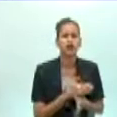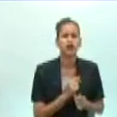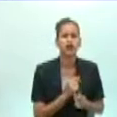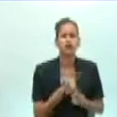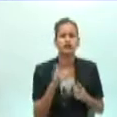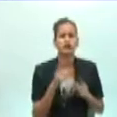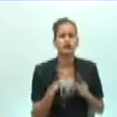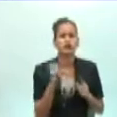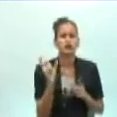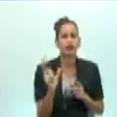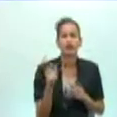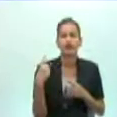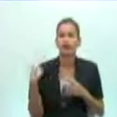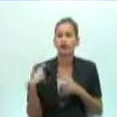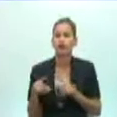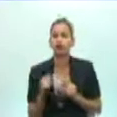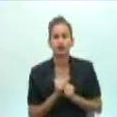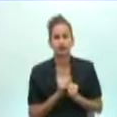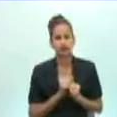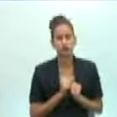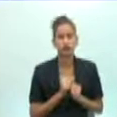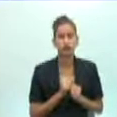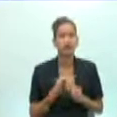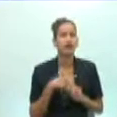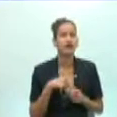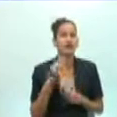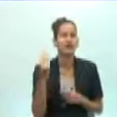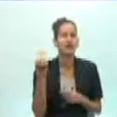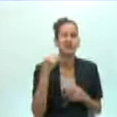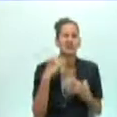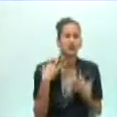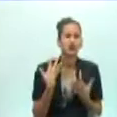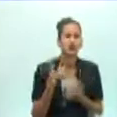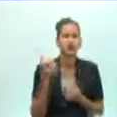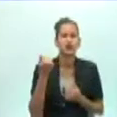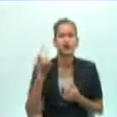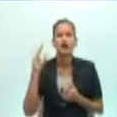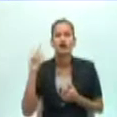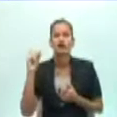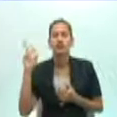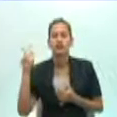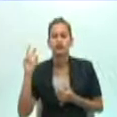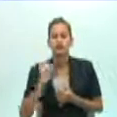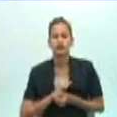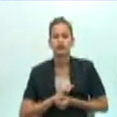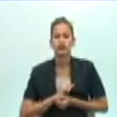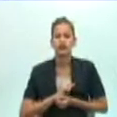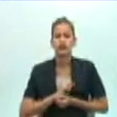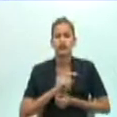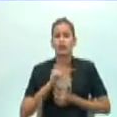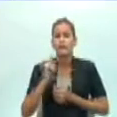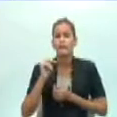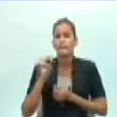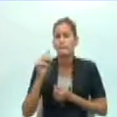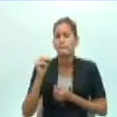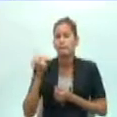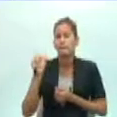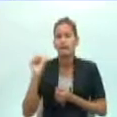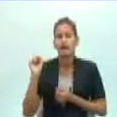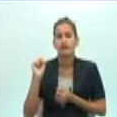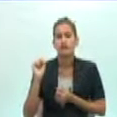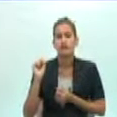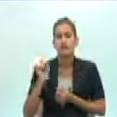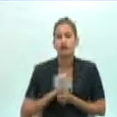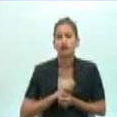caso, más para determinar que es un adverbio, lleva tilde, más como conjunción no la